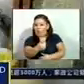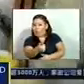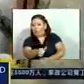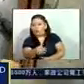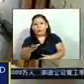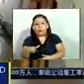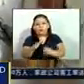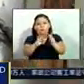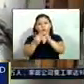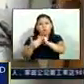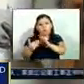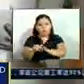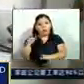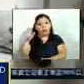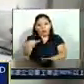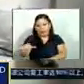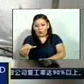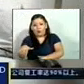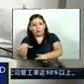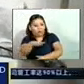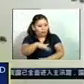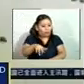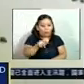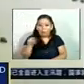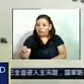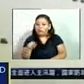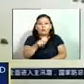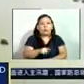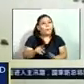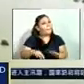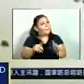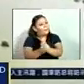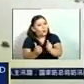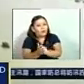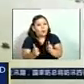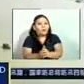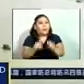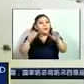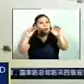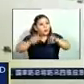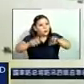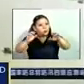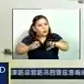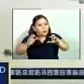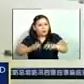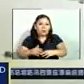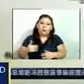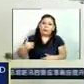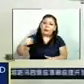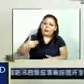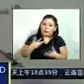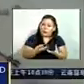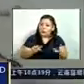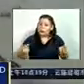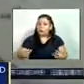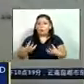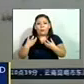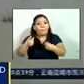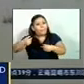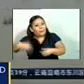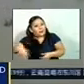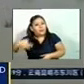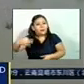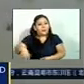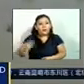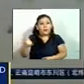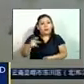Anui y la vecina Hubei parecen haber sido las más afectadas por las lluvias de este verano Los daños se estiman en millones de dólares lo que aumenta las